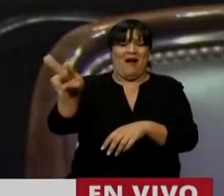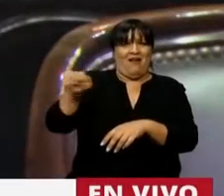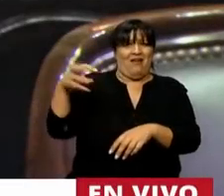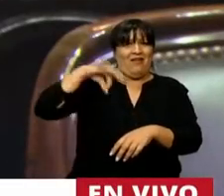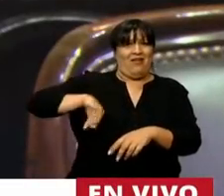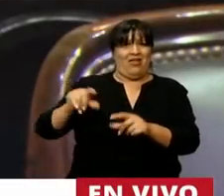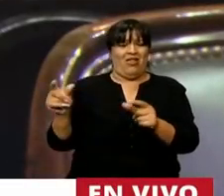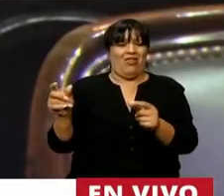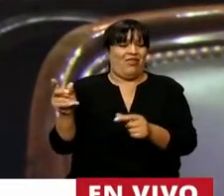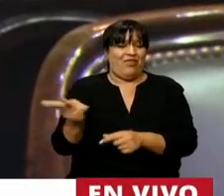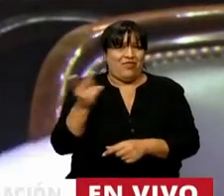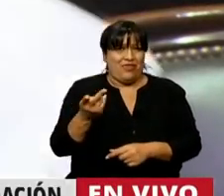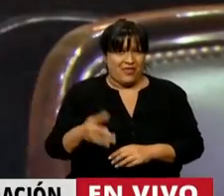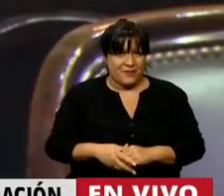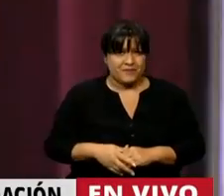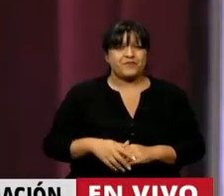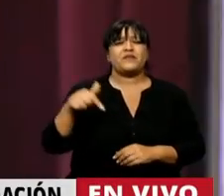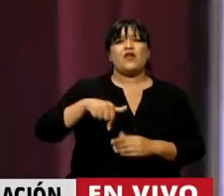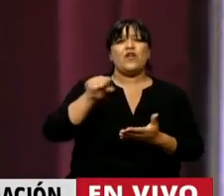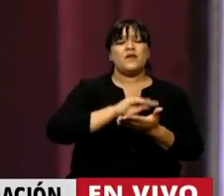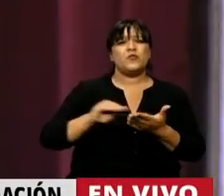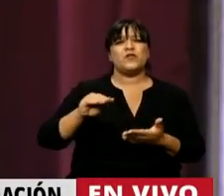el uso de la palabra el diputado Luis Juez.